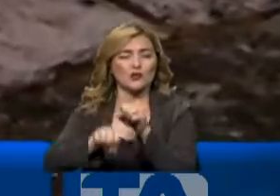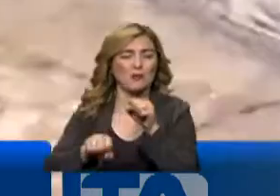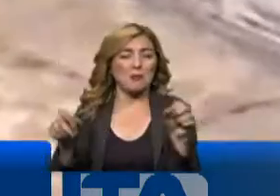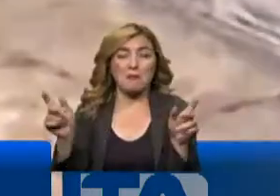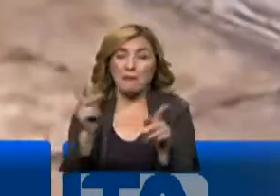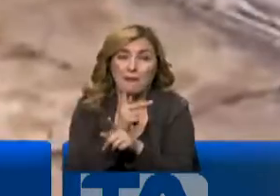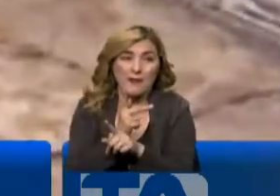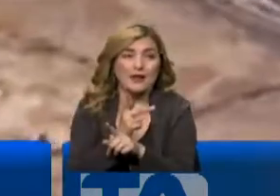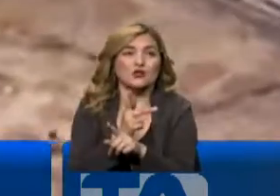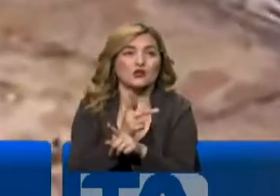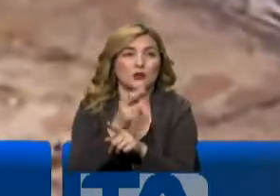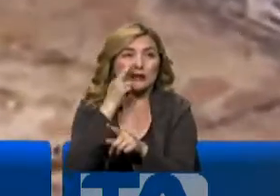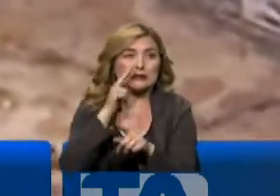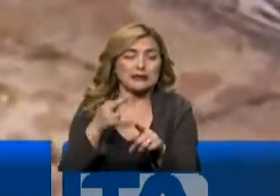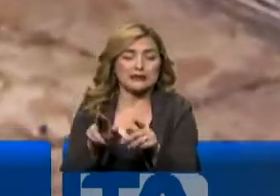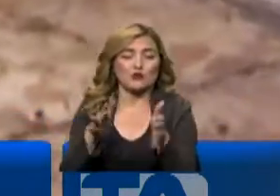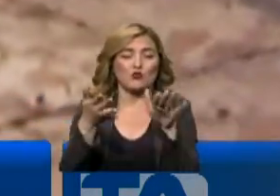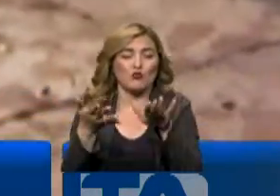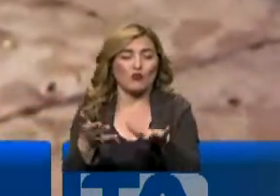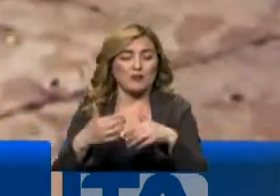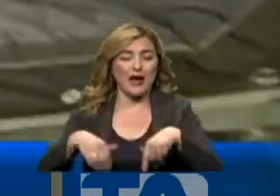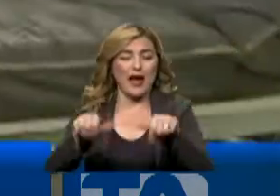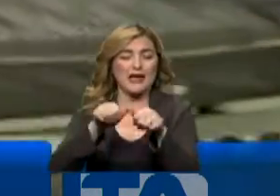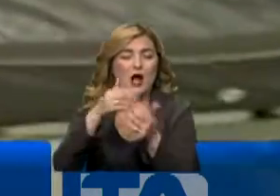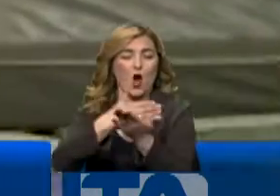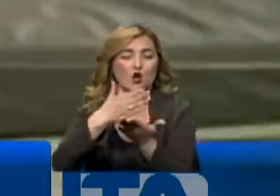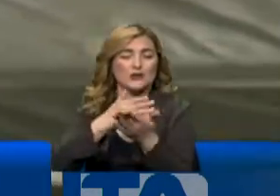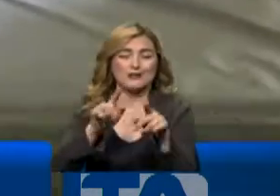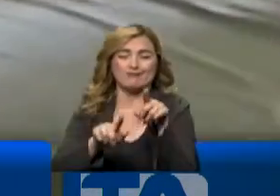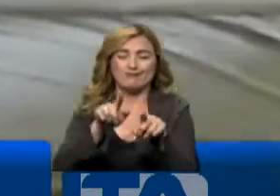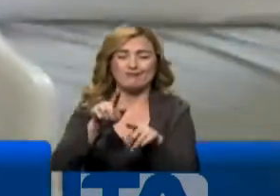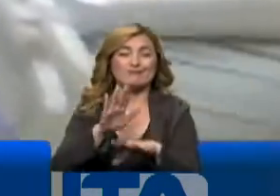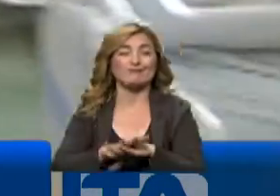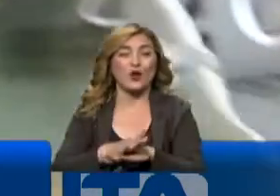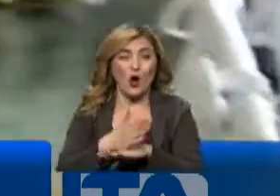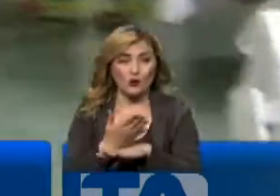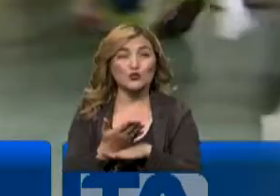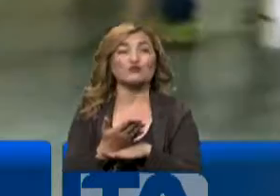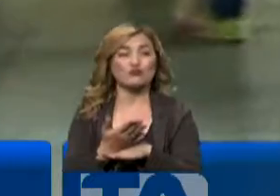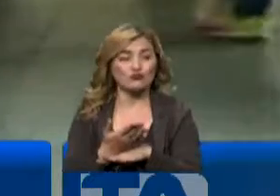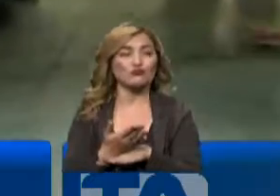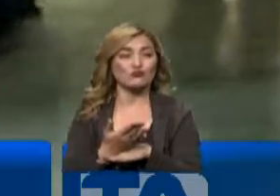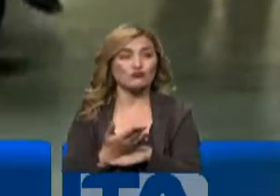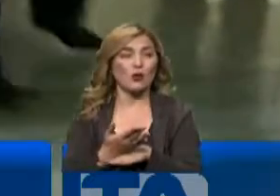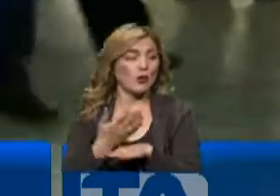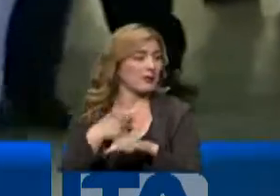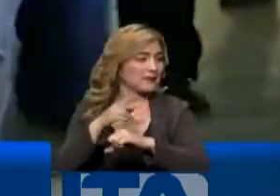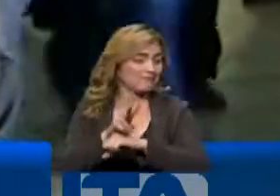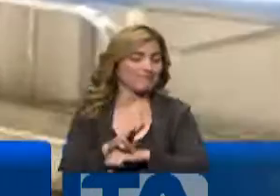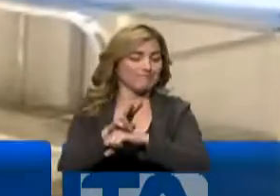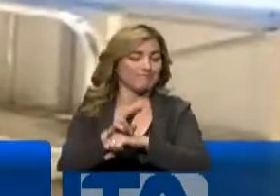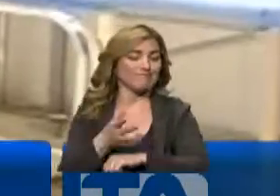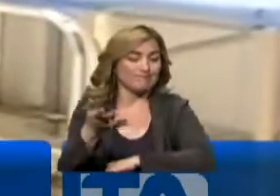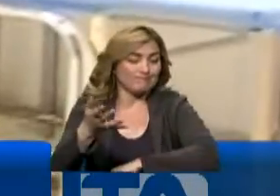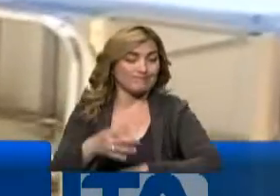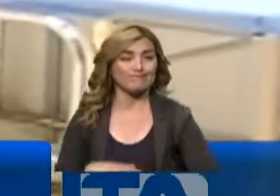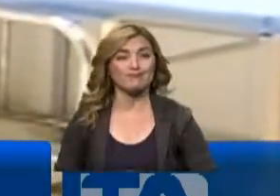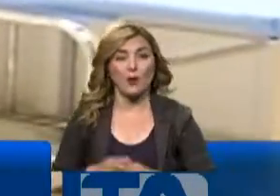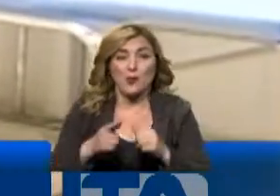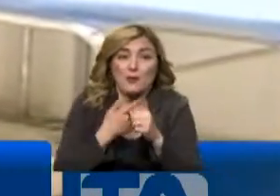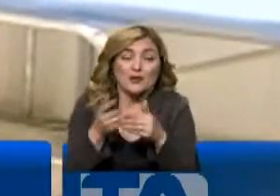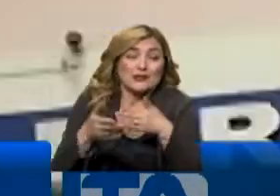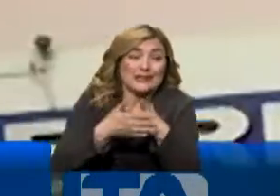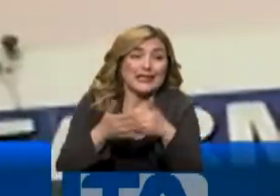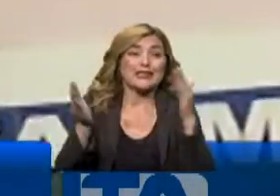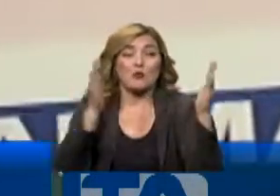pésimo estado y hasta ratas muertas en áreas como la cocina. Fueron algunas de las particularidades que en una inspección se encontrarían, dando paso primero a un